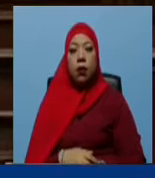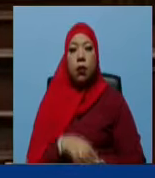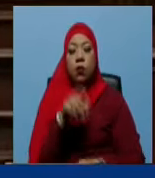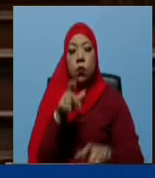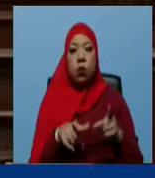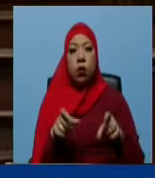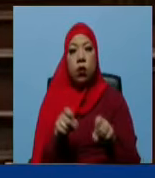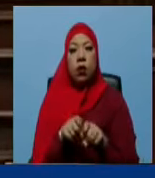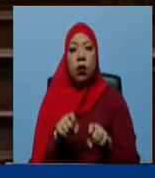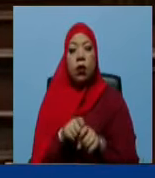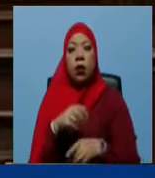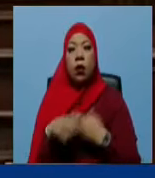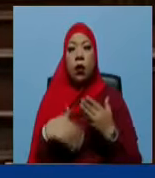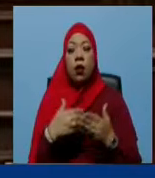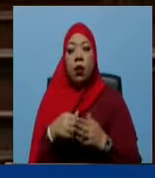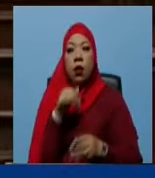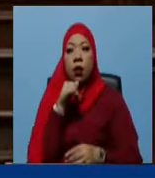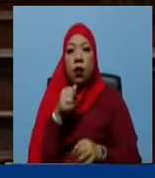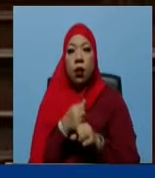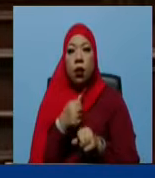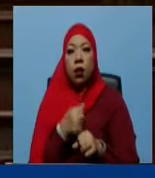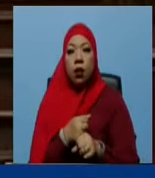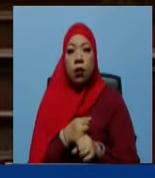gente que son buenos samaritanos.